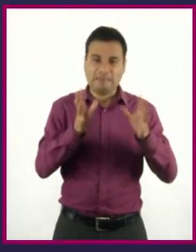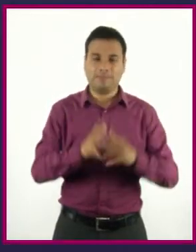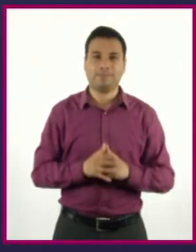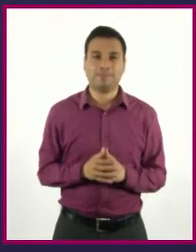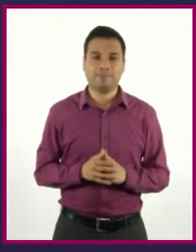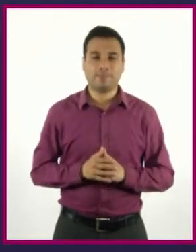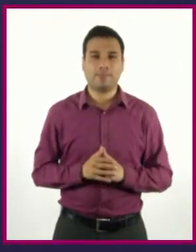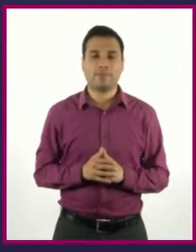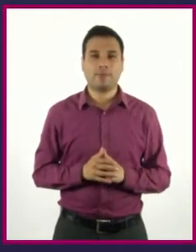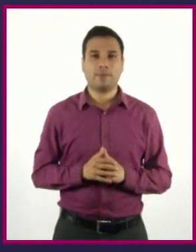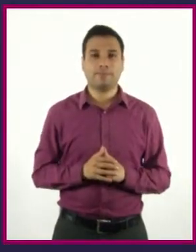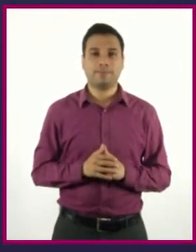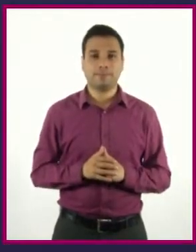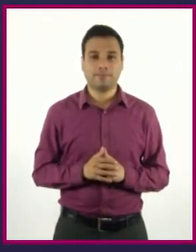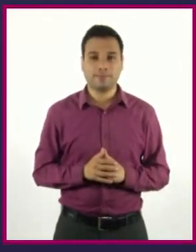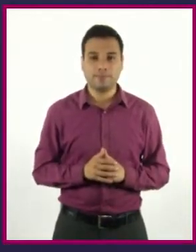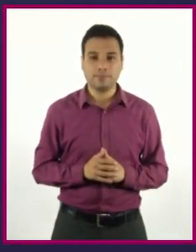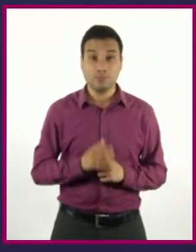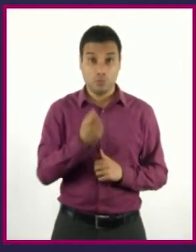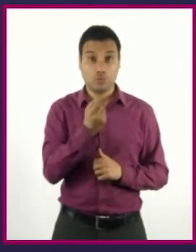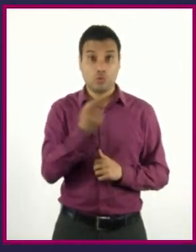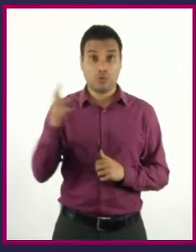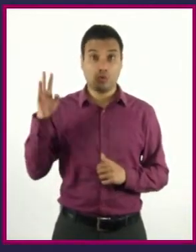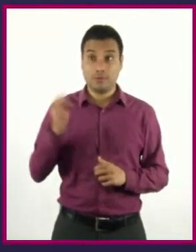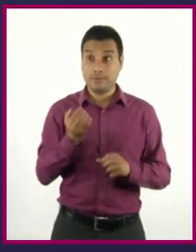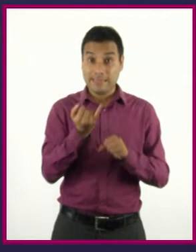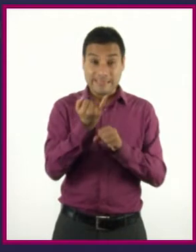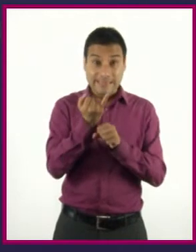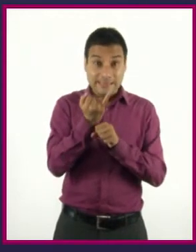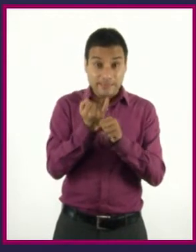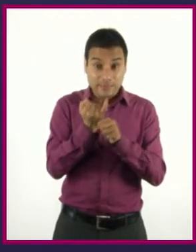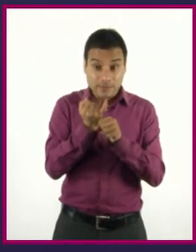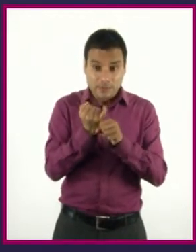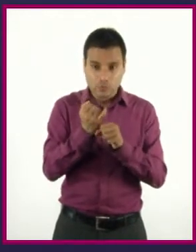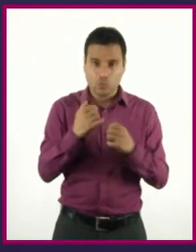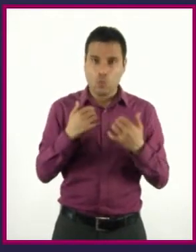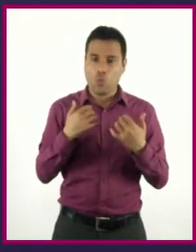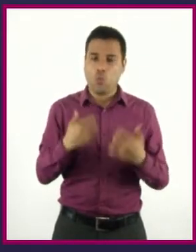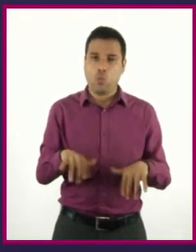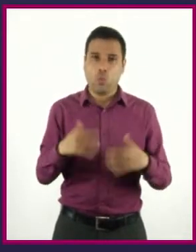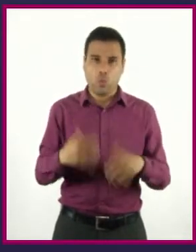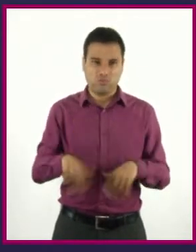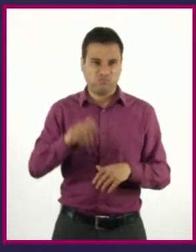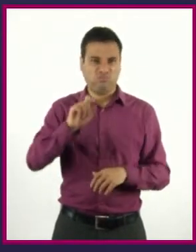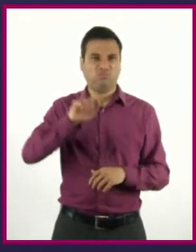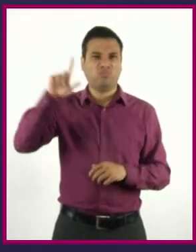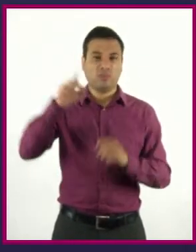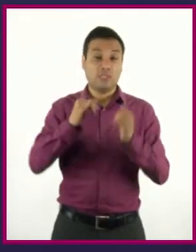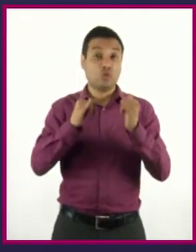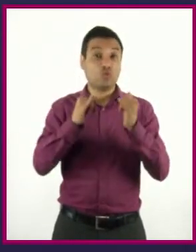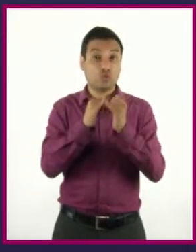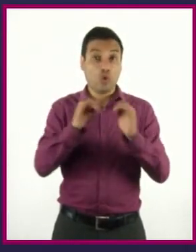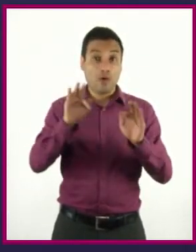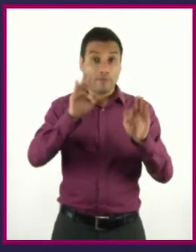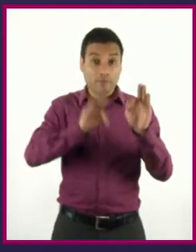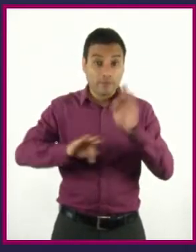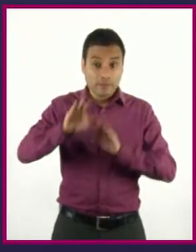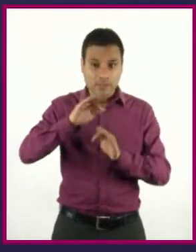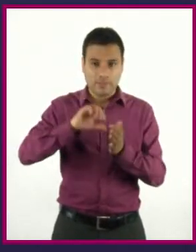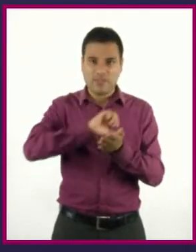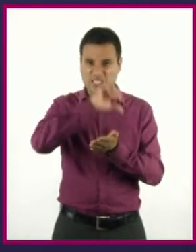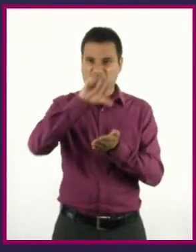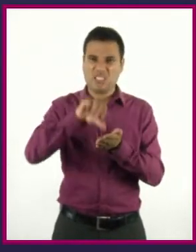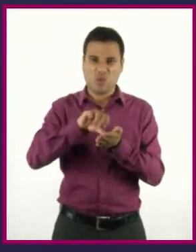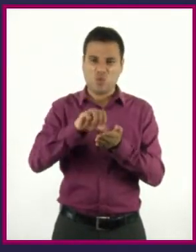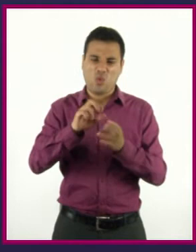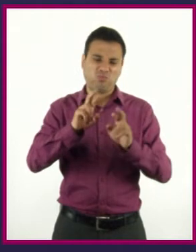Todos ellos realizaron investigaciones de calidad mundial y consolidaron el Instituto de Física como un centro de investigación